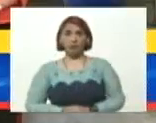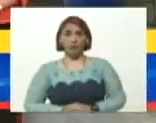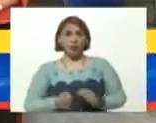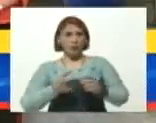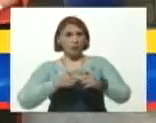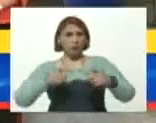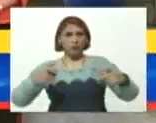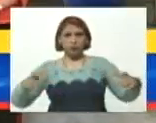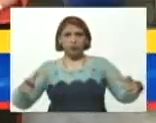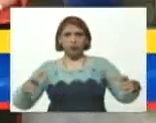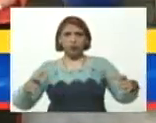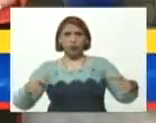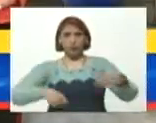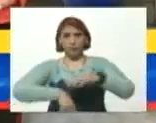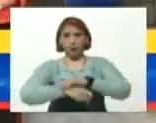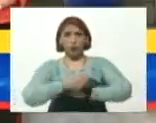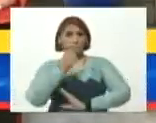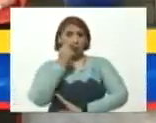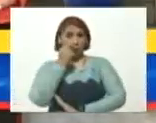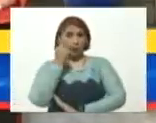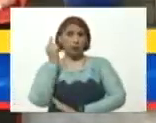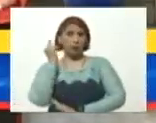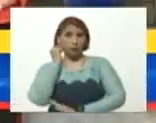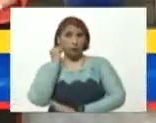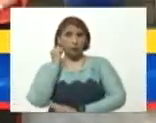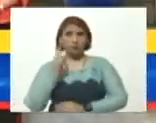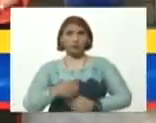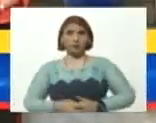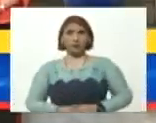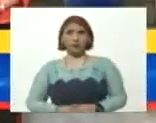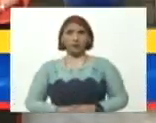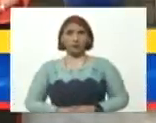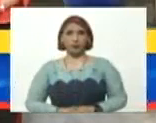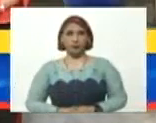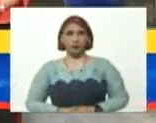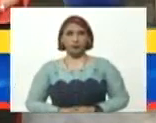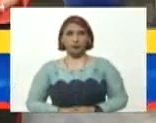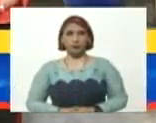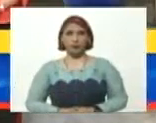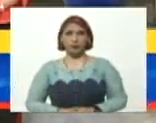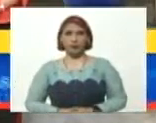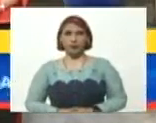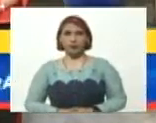Masificación del fútbol masculino, masificación del fútbol femenino.